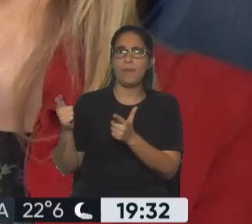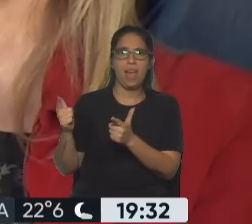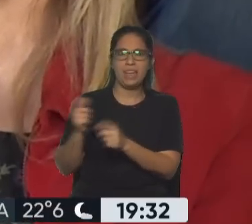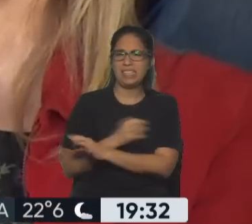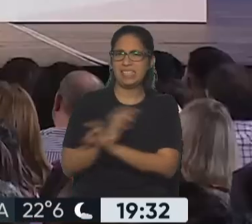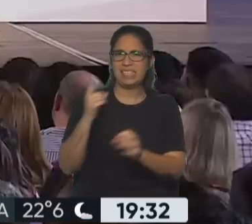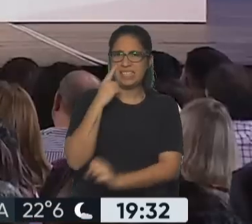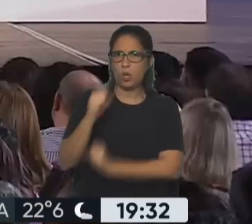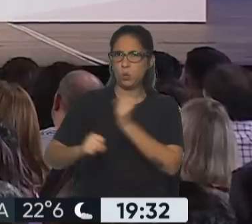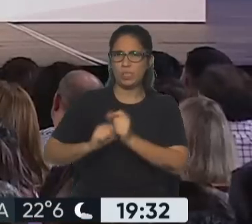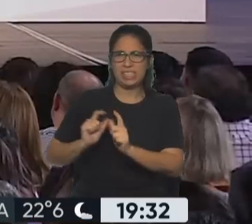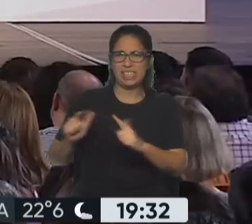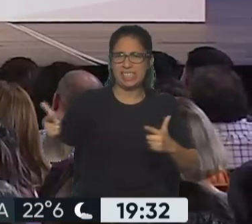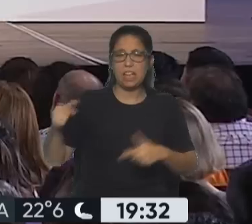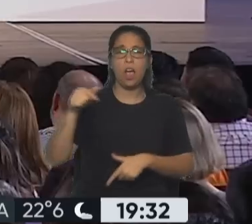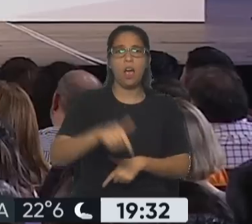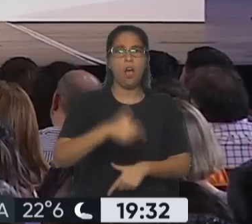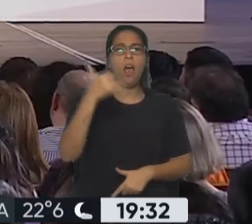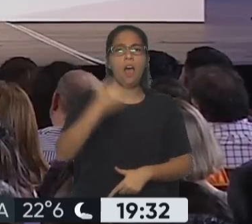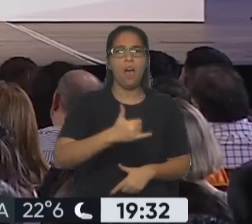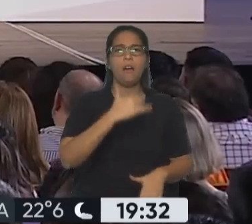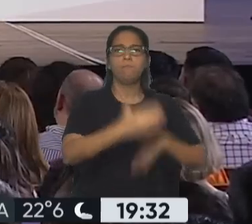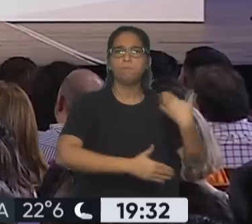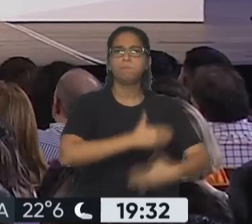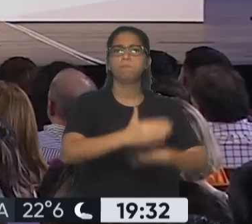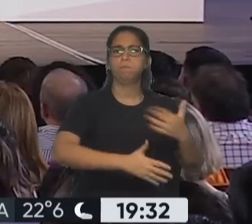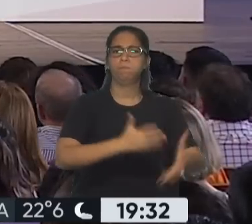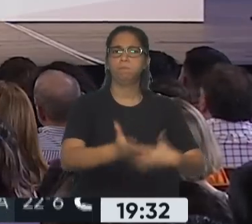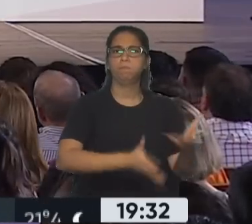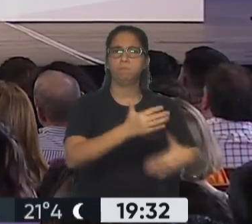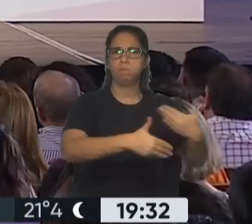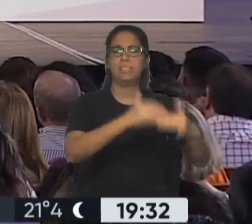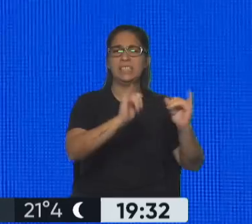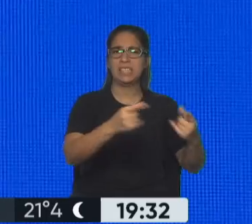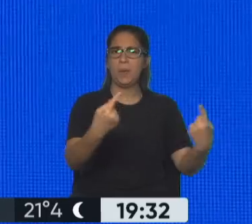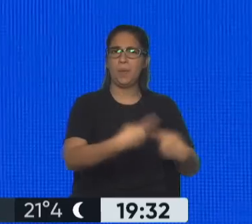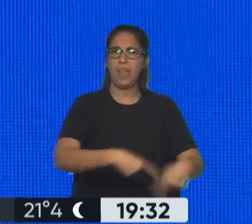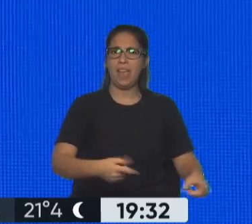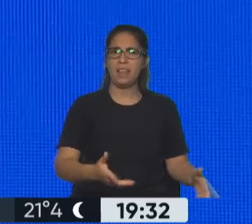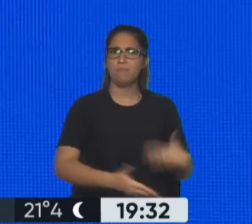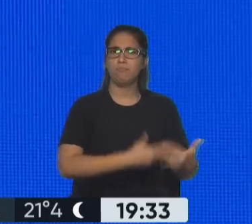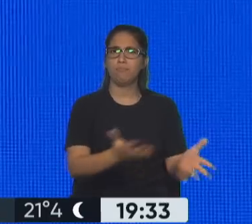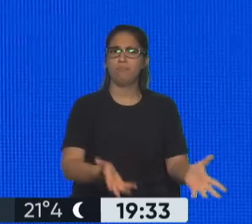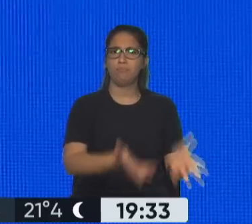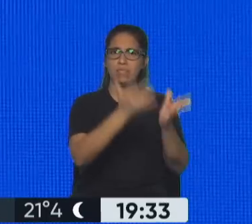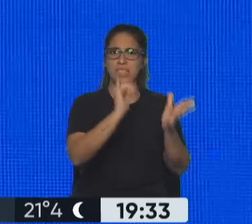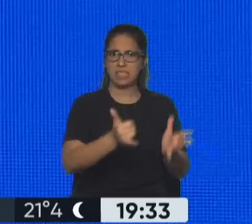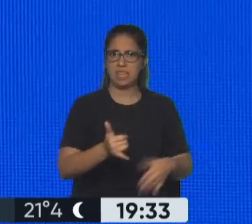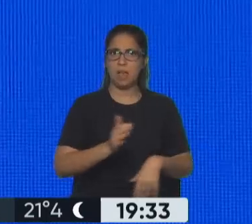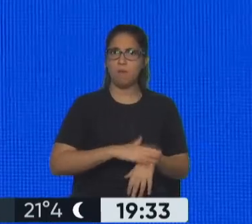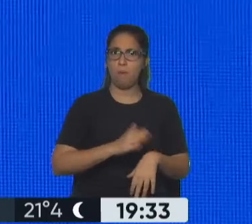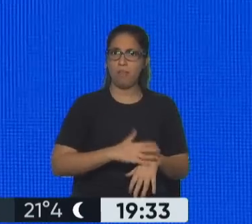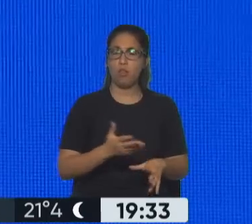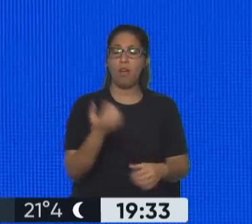desindustrialización. Ahora hay nuevamente un proceso de generación. La producción de bienes tuvo un papel protagónico en el